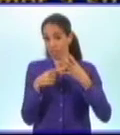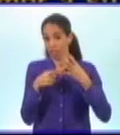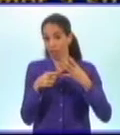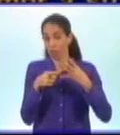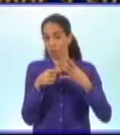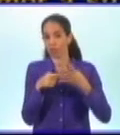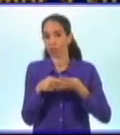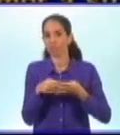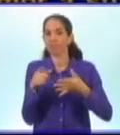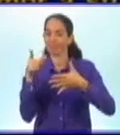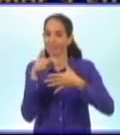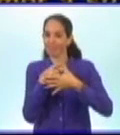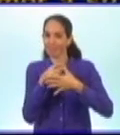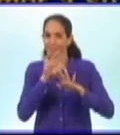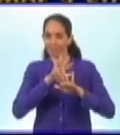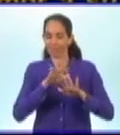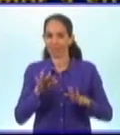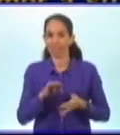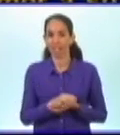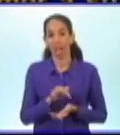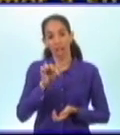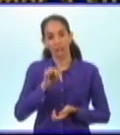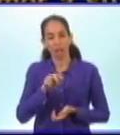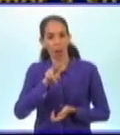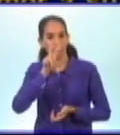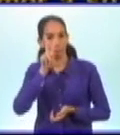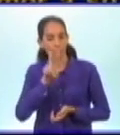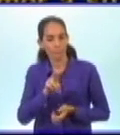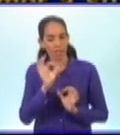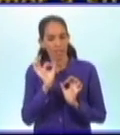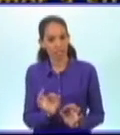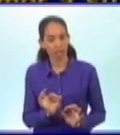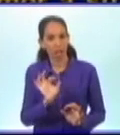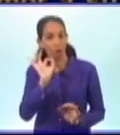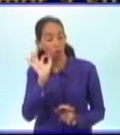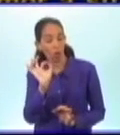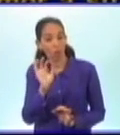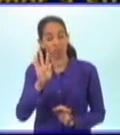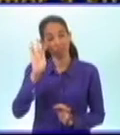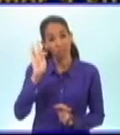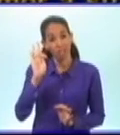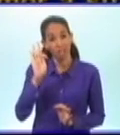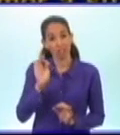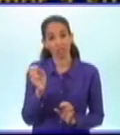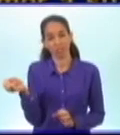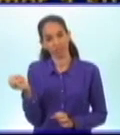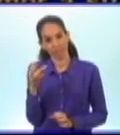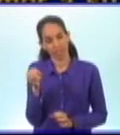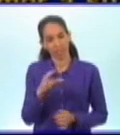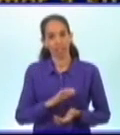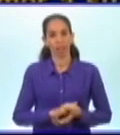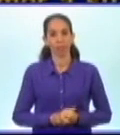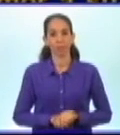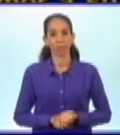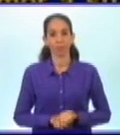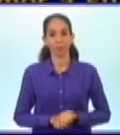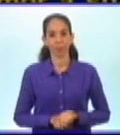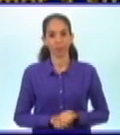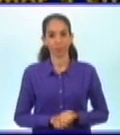y amor a su hermano. Te ofrezco un breve tiempo para que trabajes en las respuestas a esta actividad.